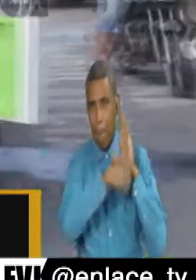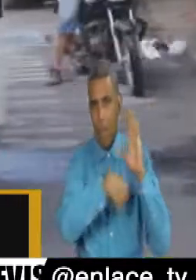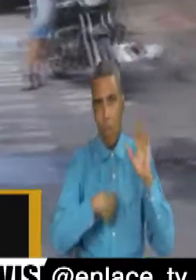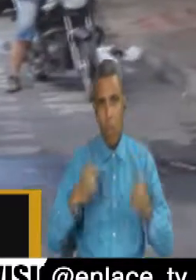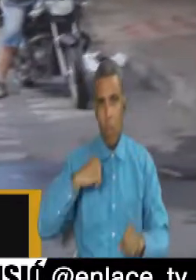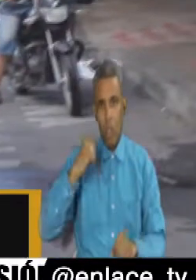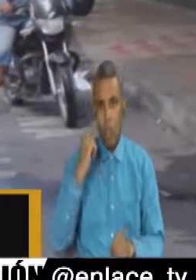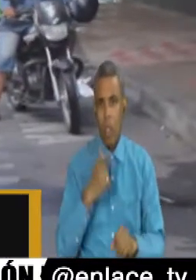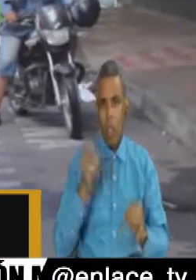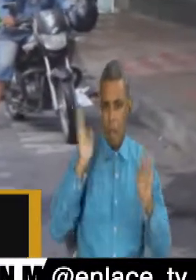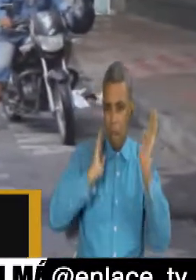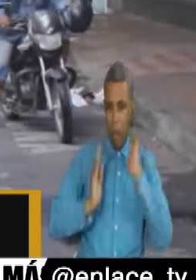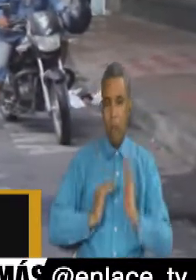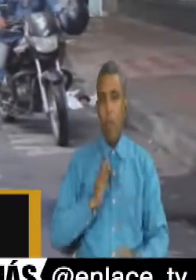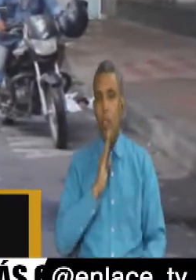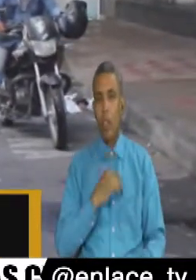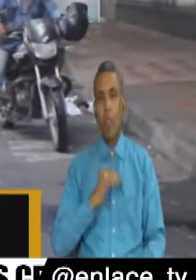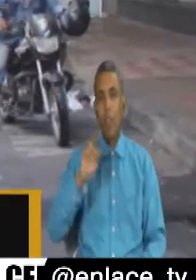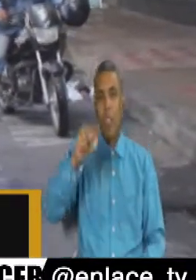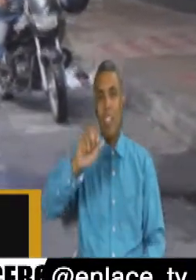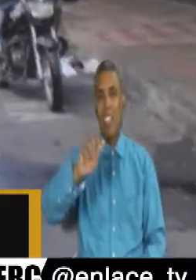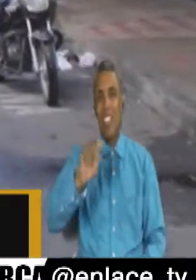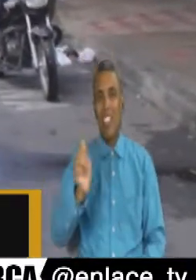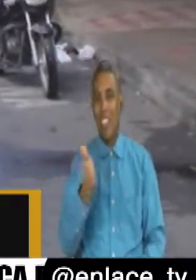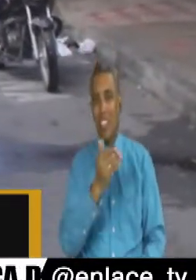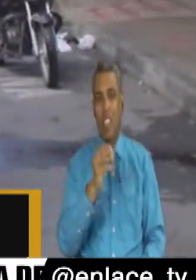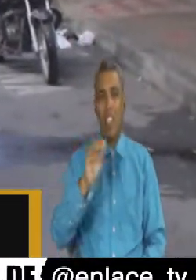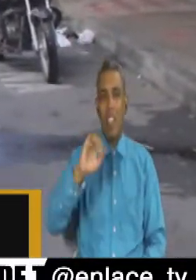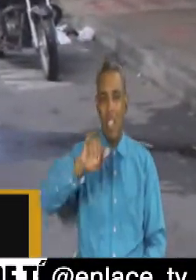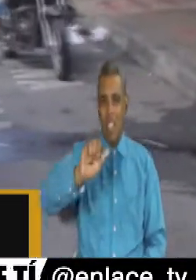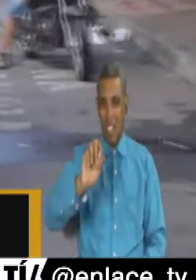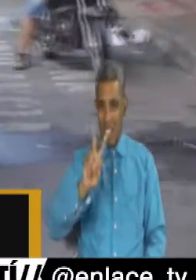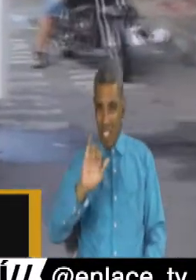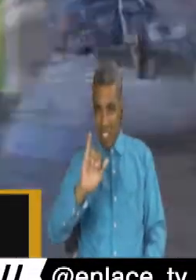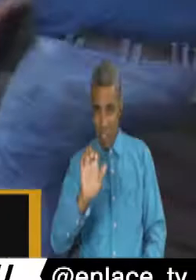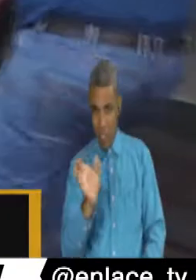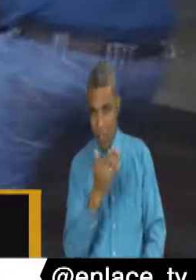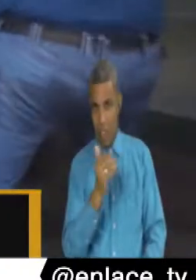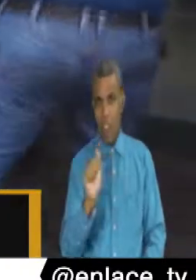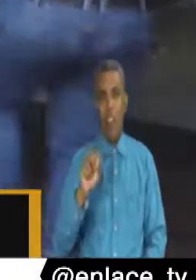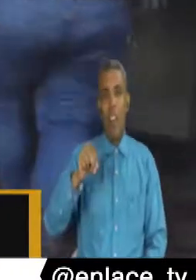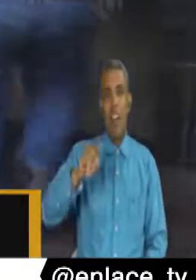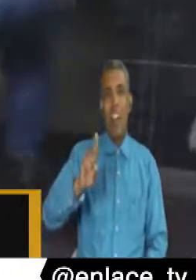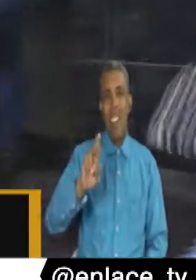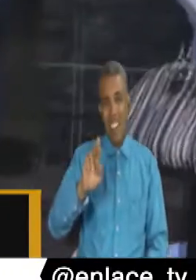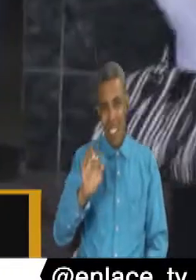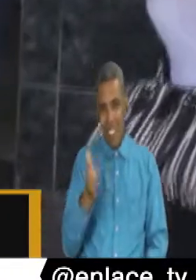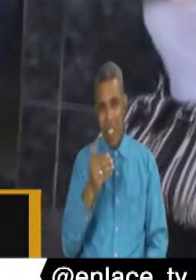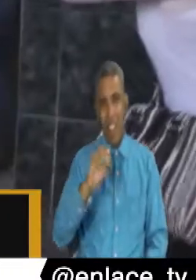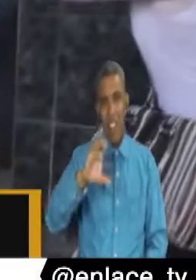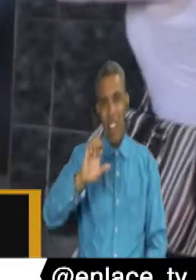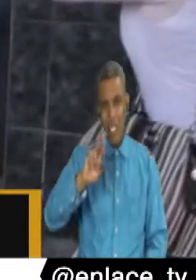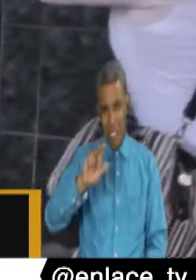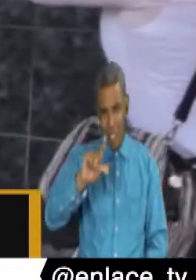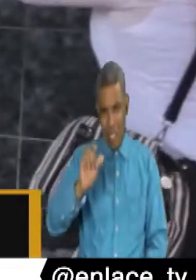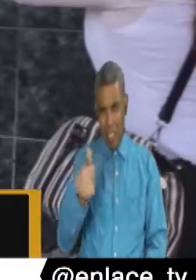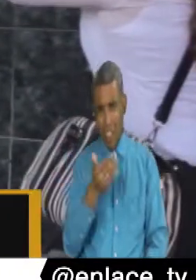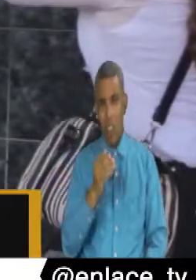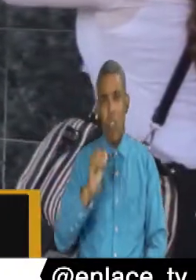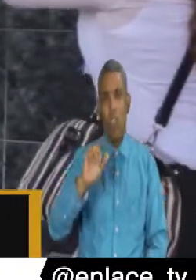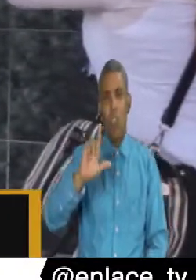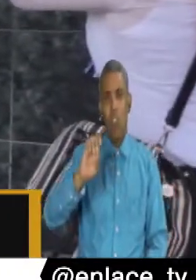son Natalia Acuña, Javier Díaz, Andrea Mosquera, Carlos Jaime Aguilar, Dora Ligia